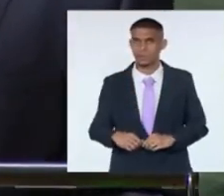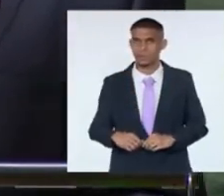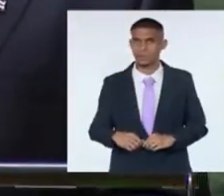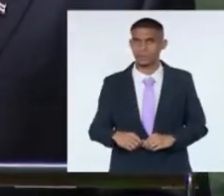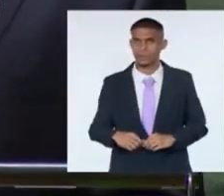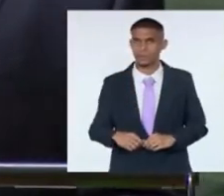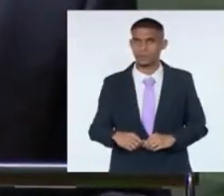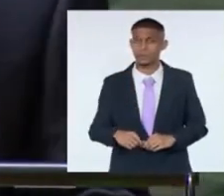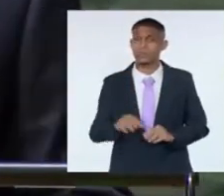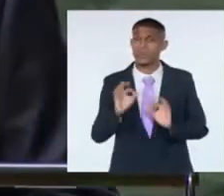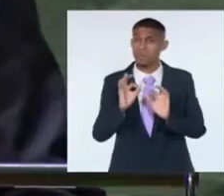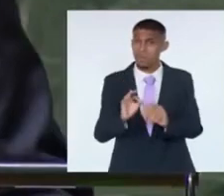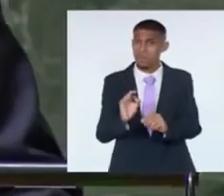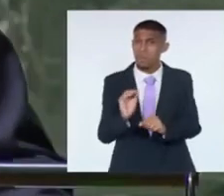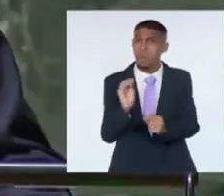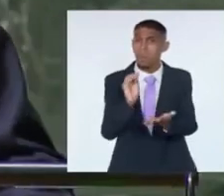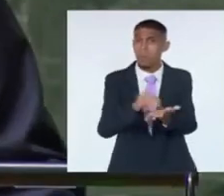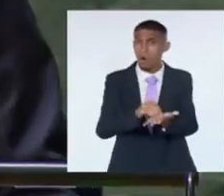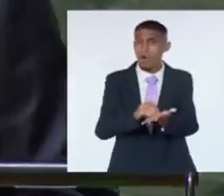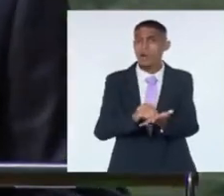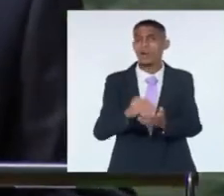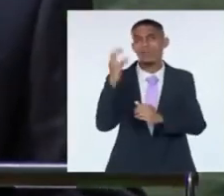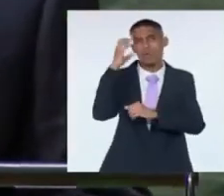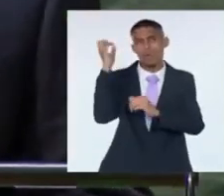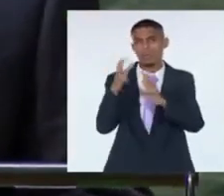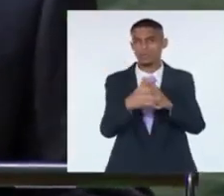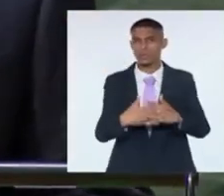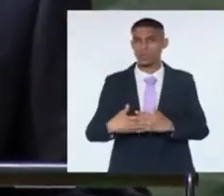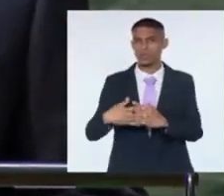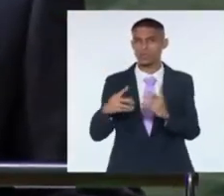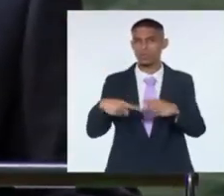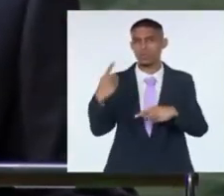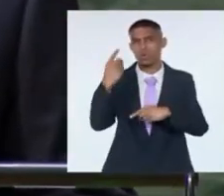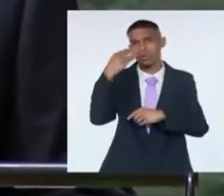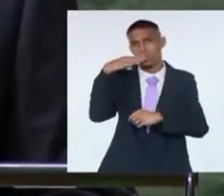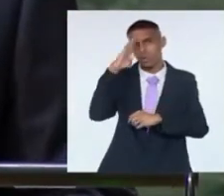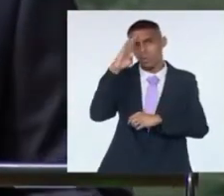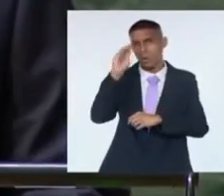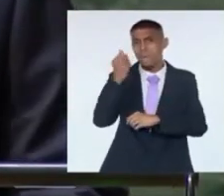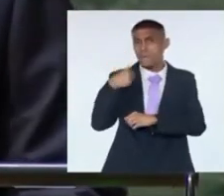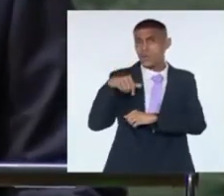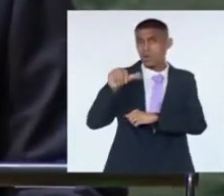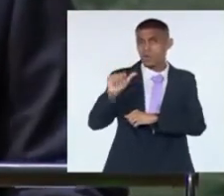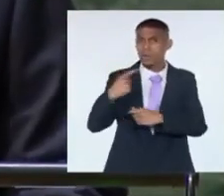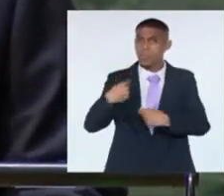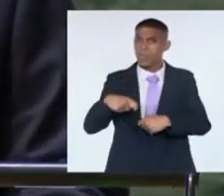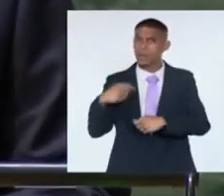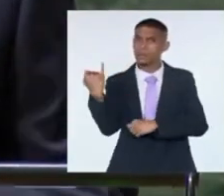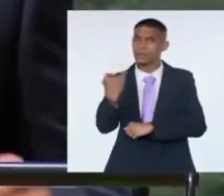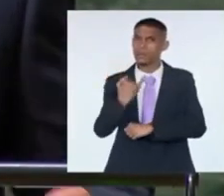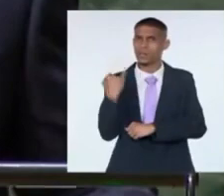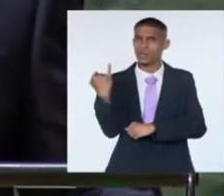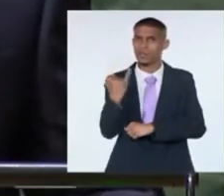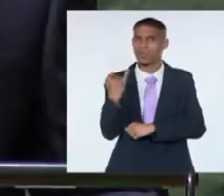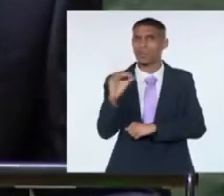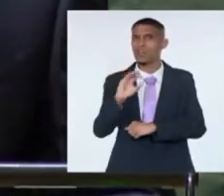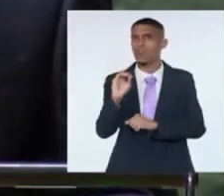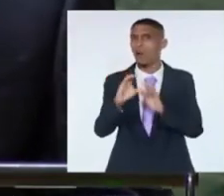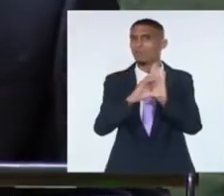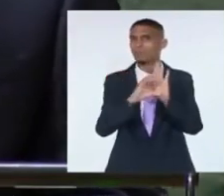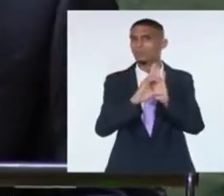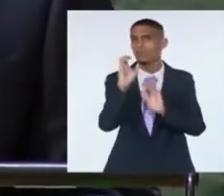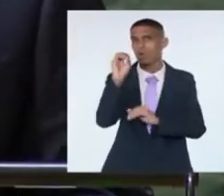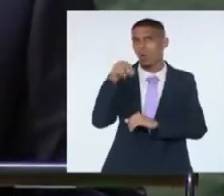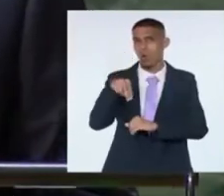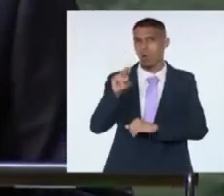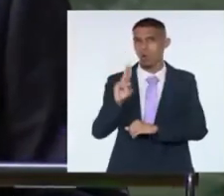que aplica el gobierno de los Estados Unidos contra Cuba en violación del derecho internacional y la carta de las Naciones Unidas